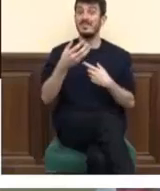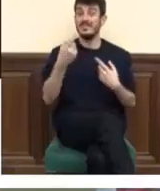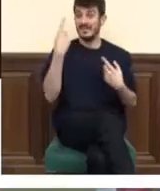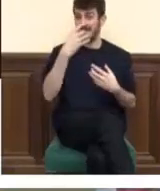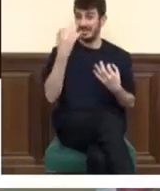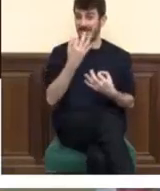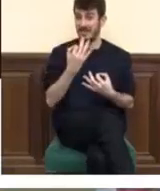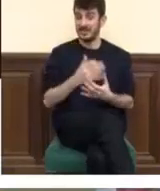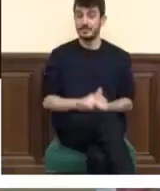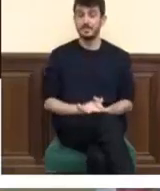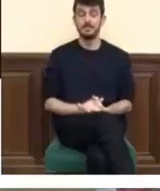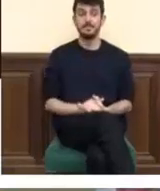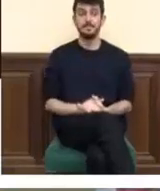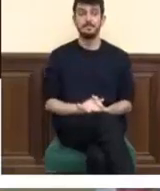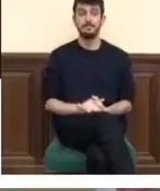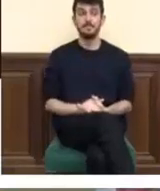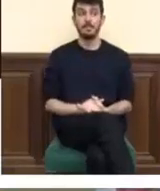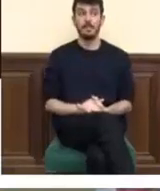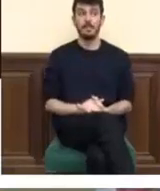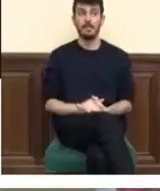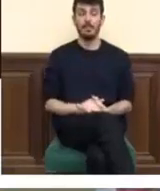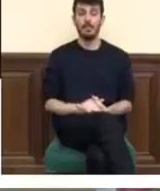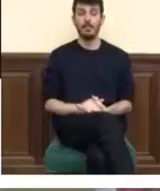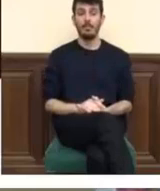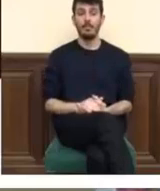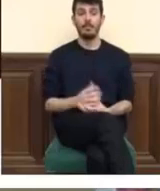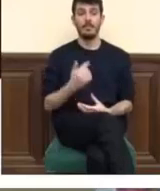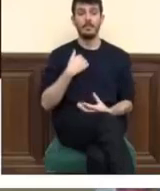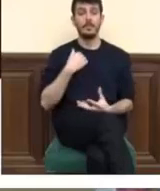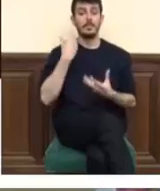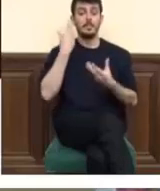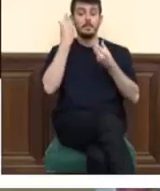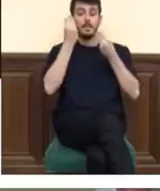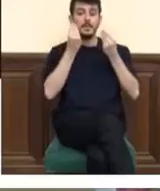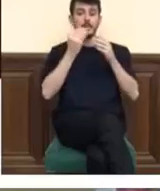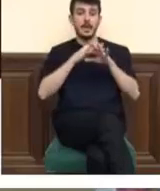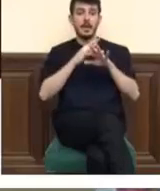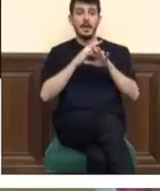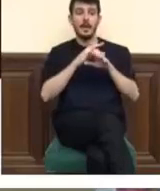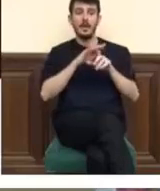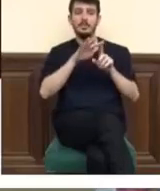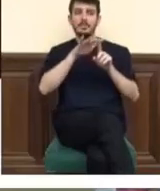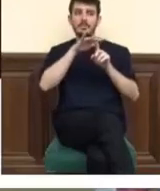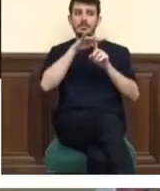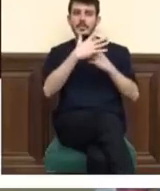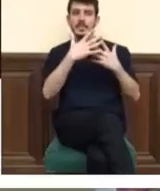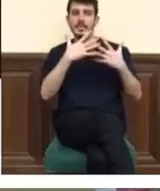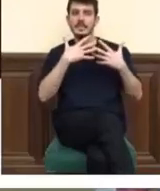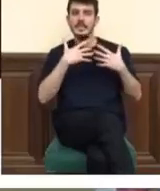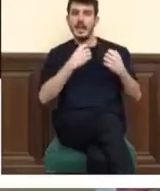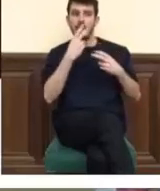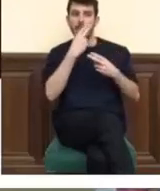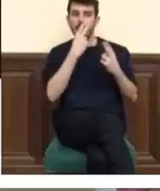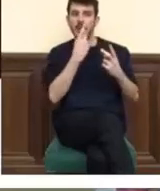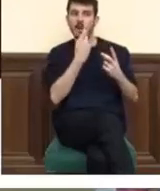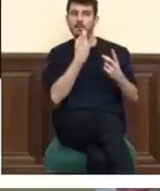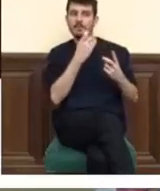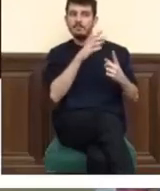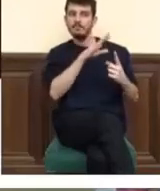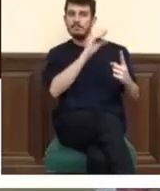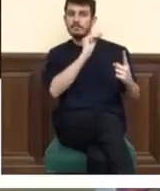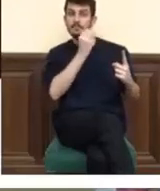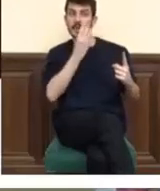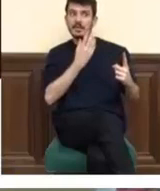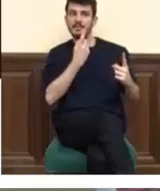Pues yo creo que para entender bien cómo estaba y cómo sigue estando la sanidad pública, pues hay que usarla, hay